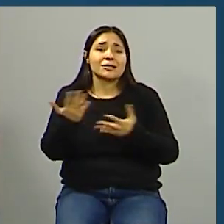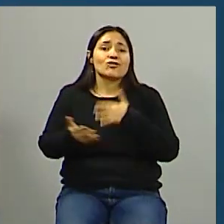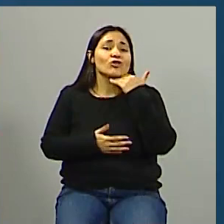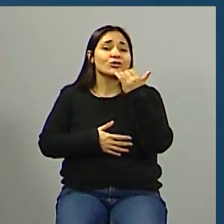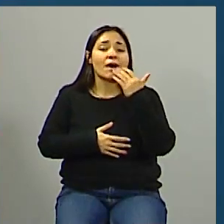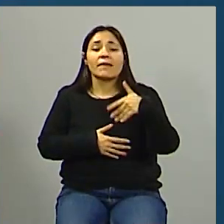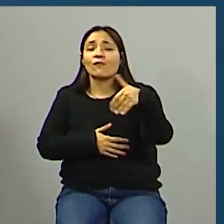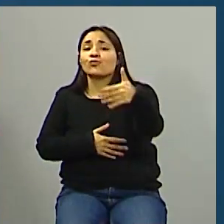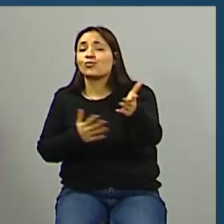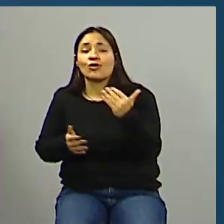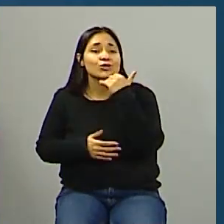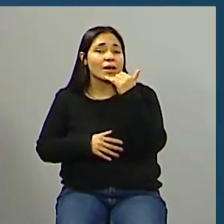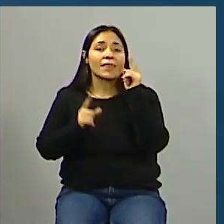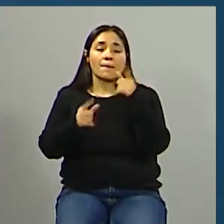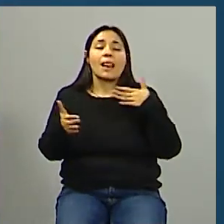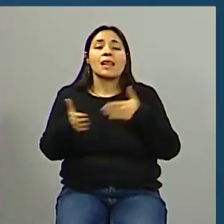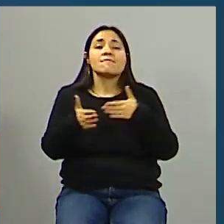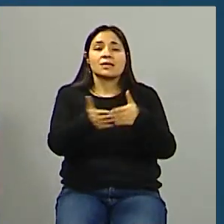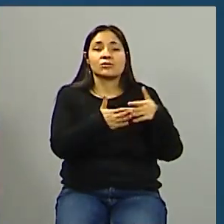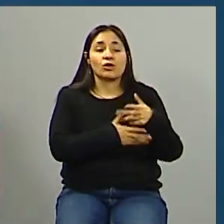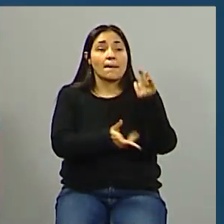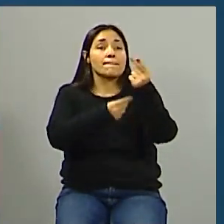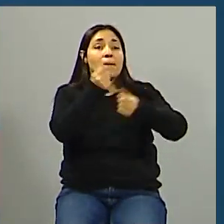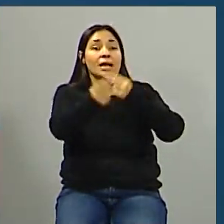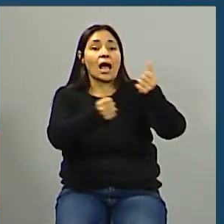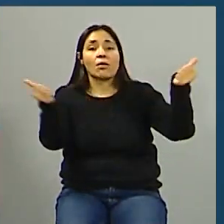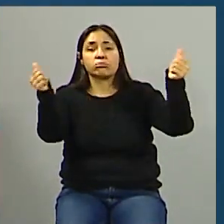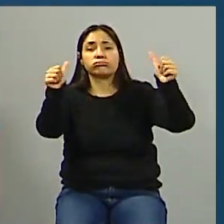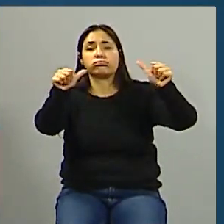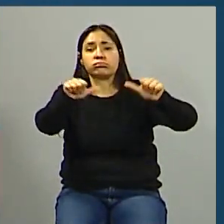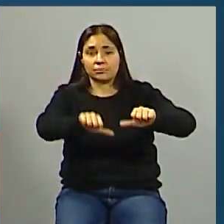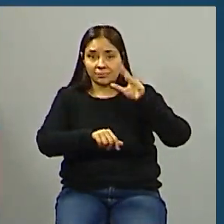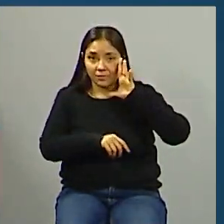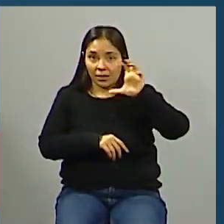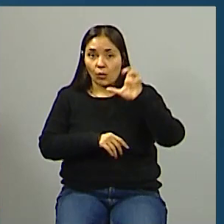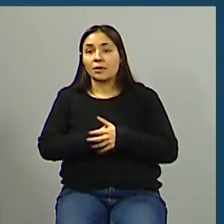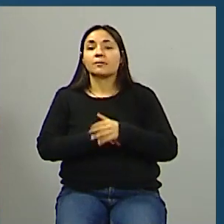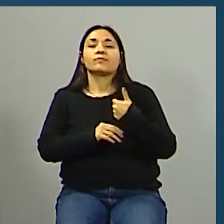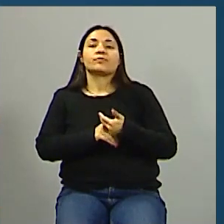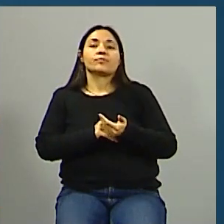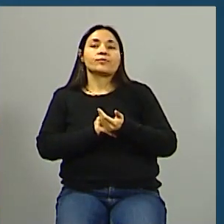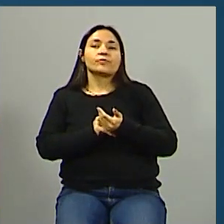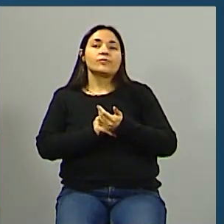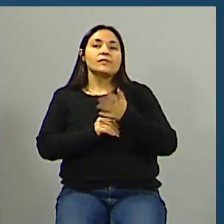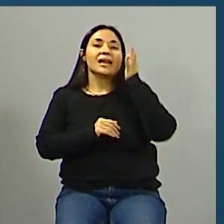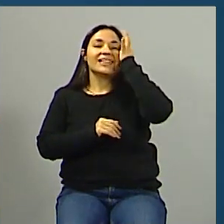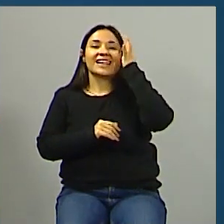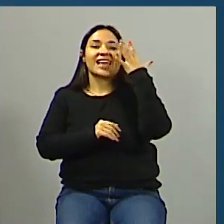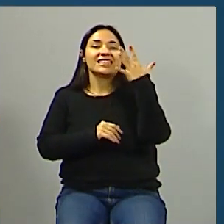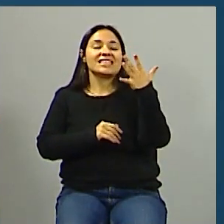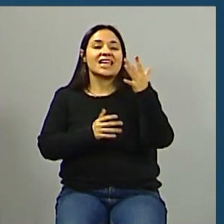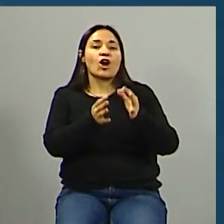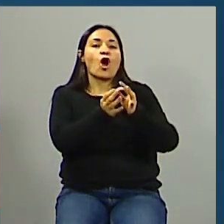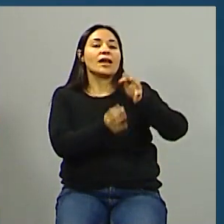ocurrir y las limitaciones que tienen un mercado que está en caída. Acordate que nosotros hemos pasado de 35 litros